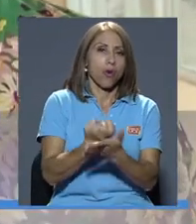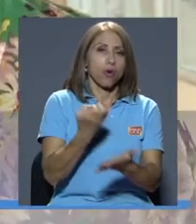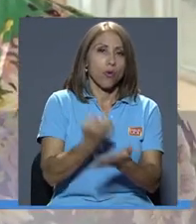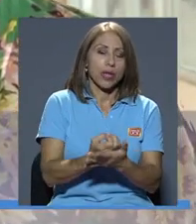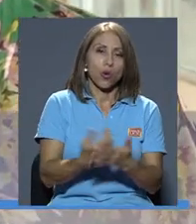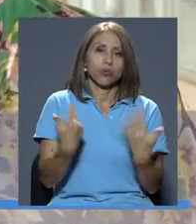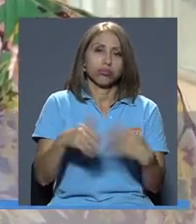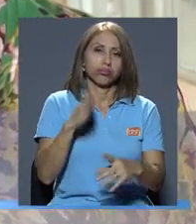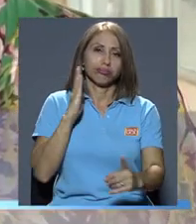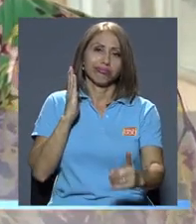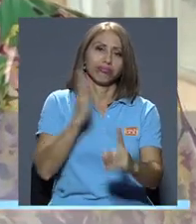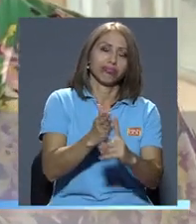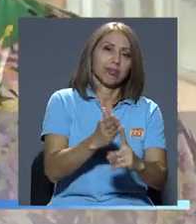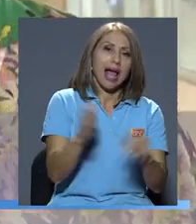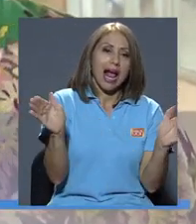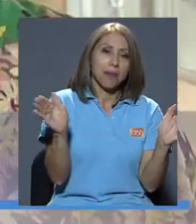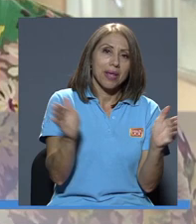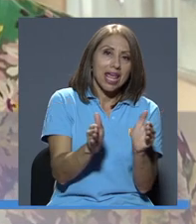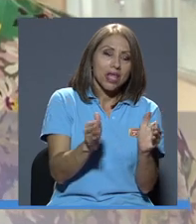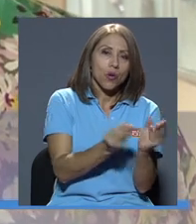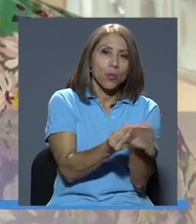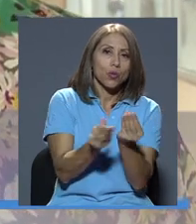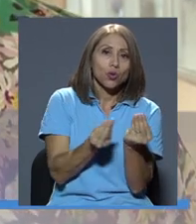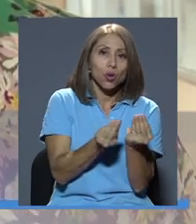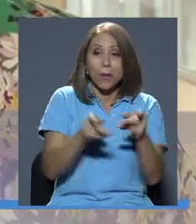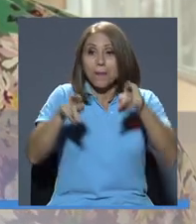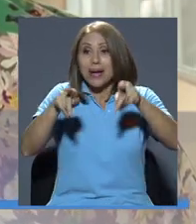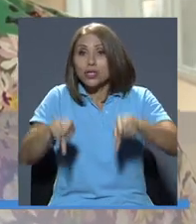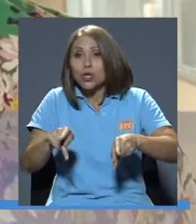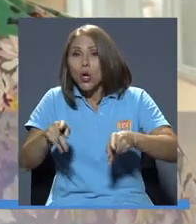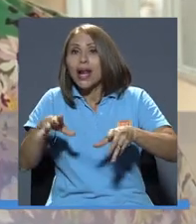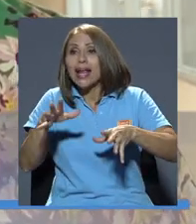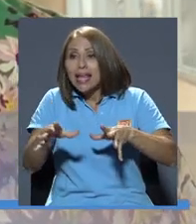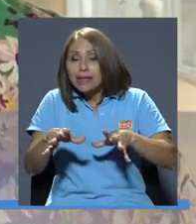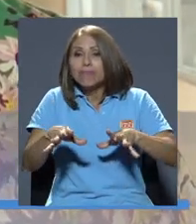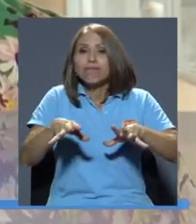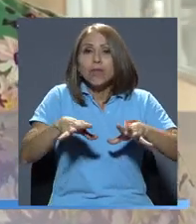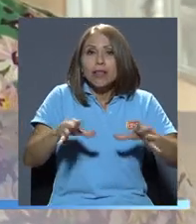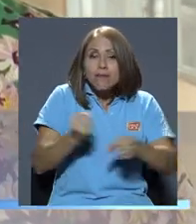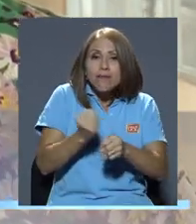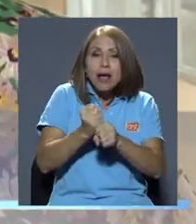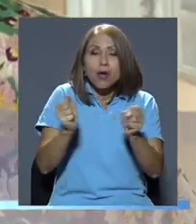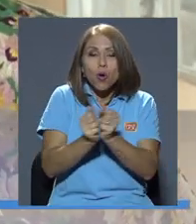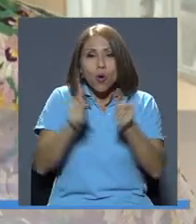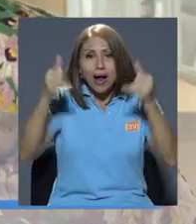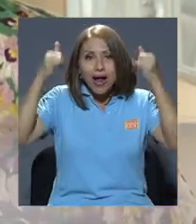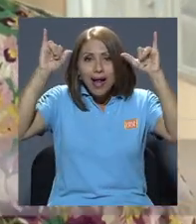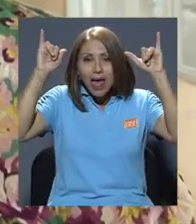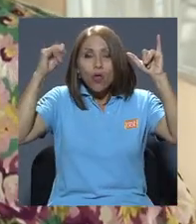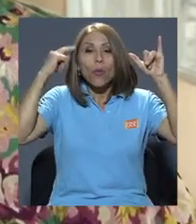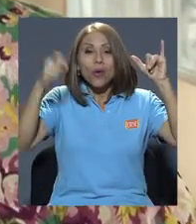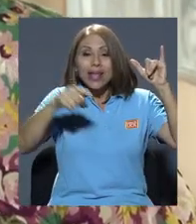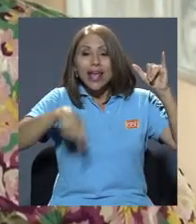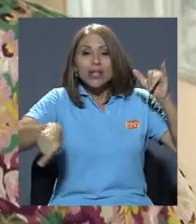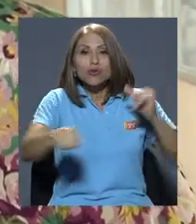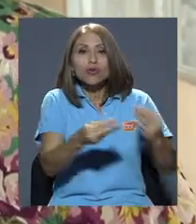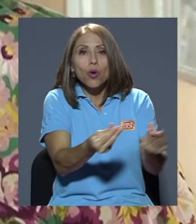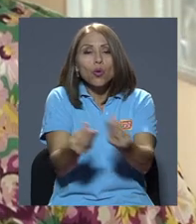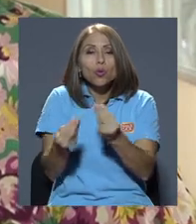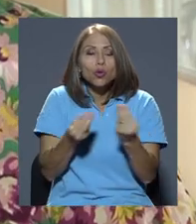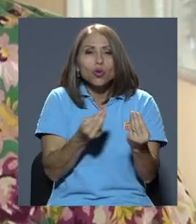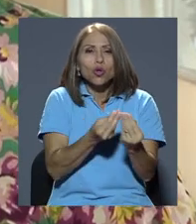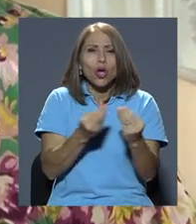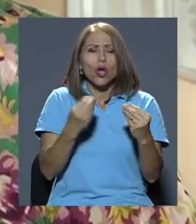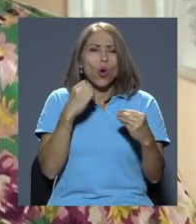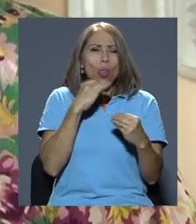pequeño productor, al ganadero, exactamente por la contaminación con agroquímicos de sus productos y el